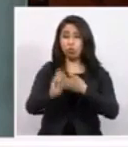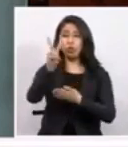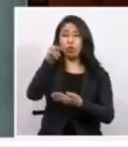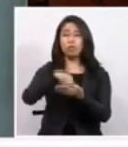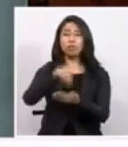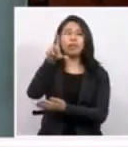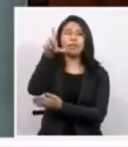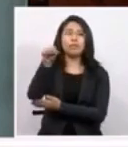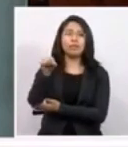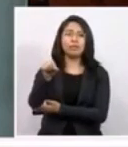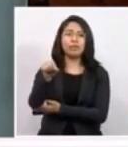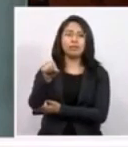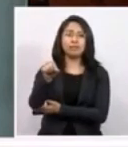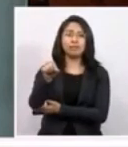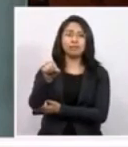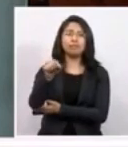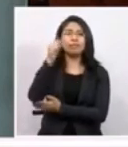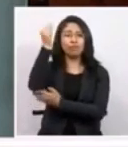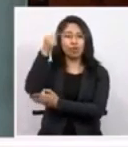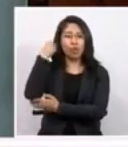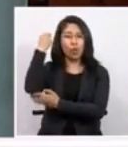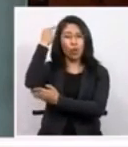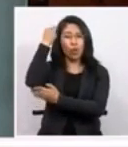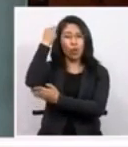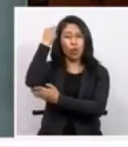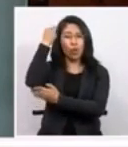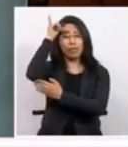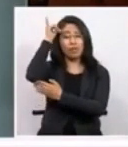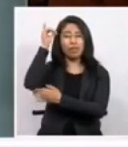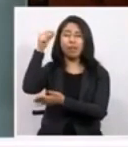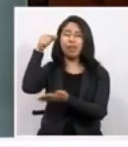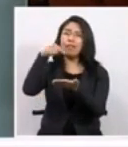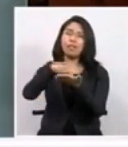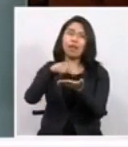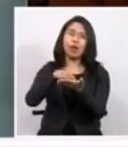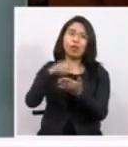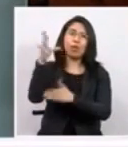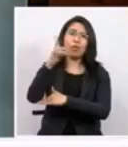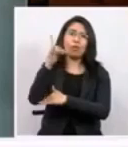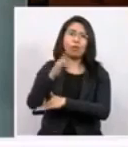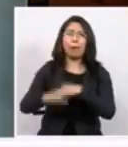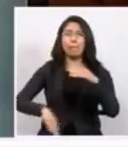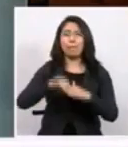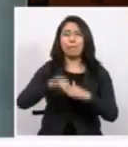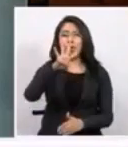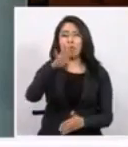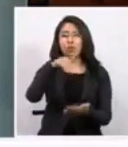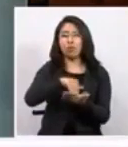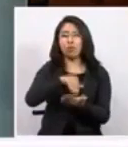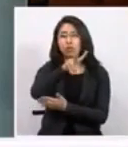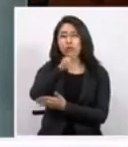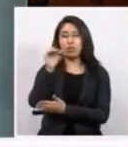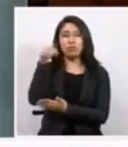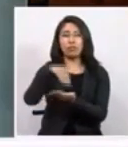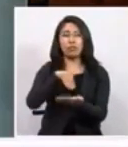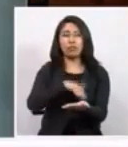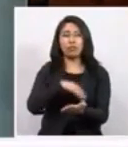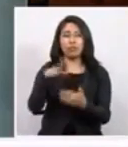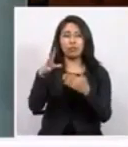2020, el gobierno transitorio endeudó al país en más de 4.200 millones de